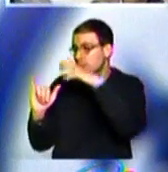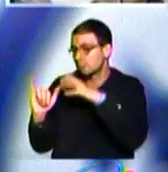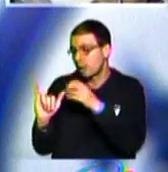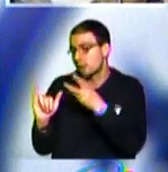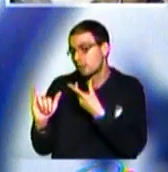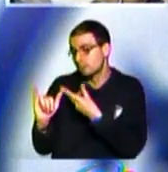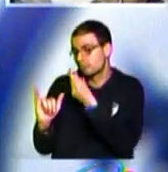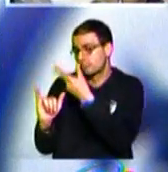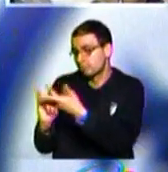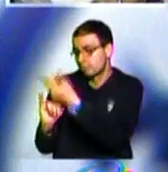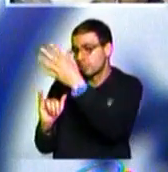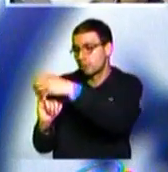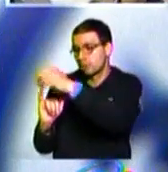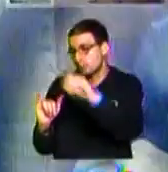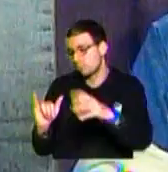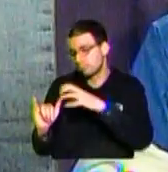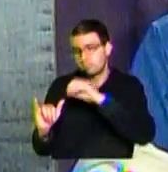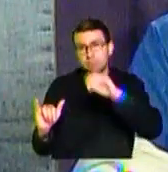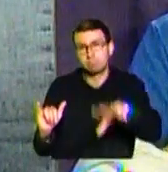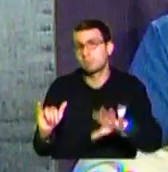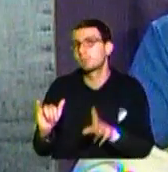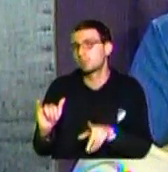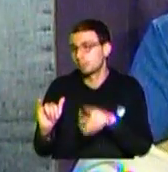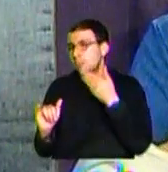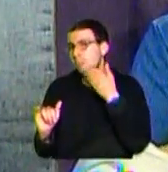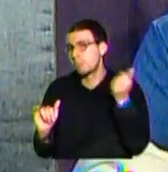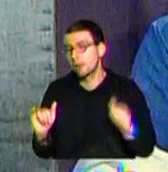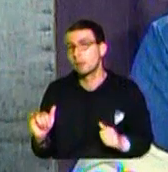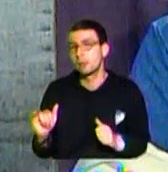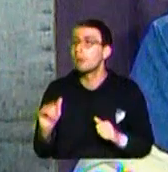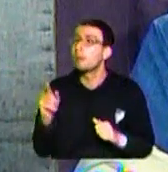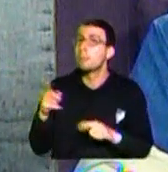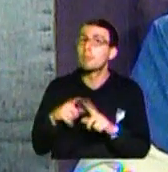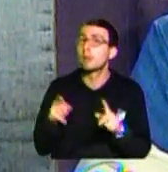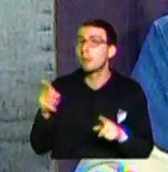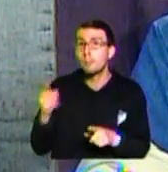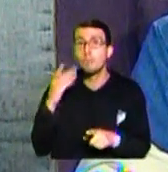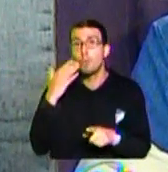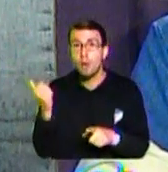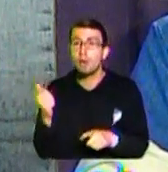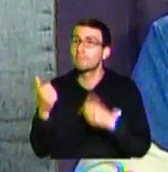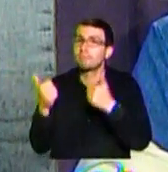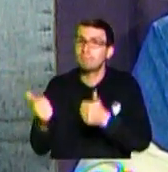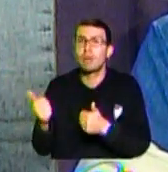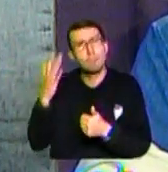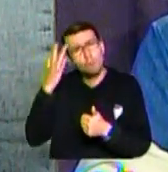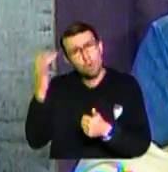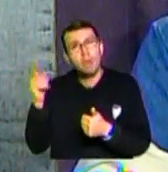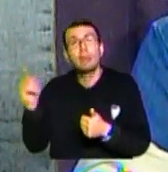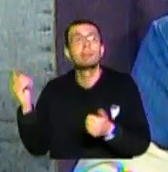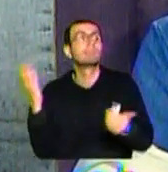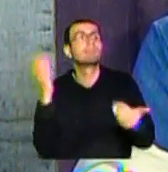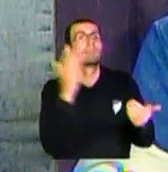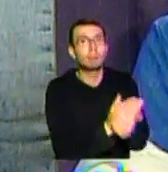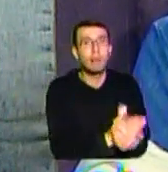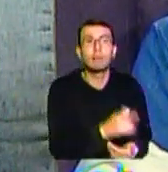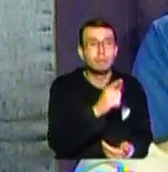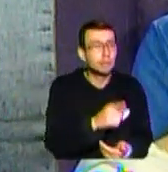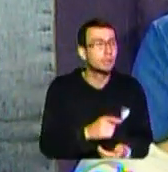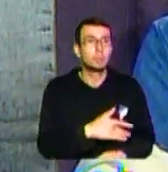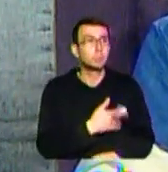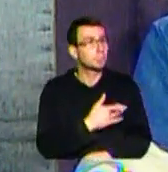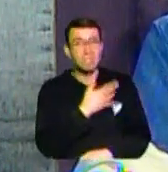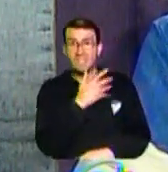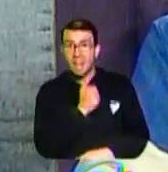su útero. Pero, ¿cuál es la ventaja? Que la señora hizo su diagnóstico a tiempo, sin tener ningún síntoma, un